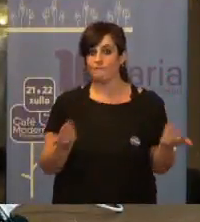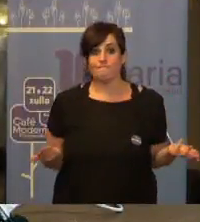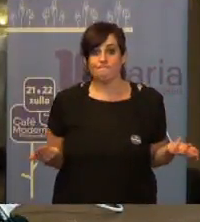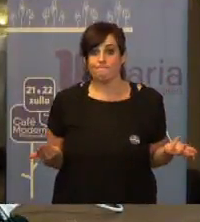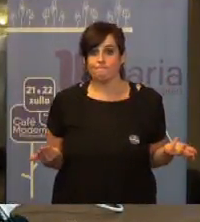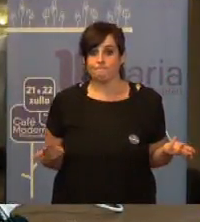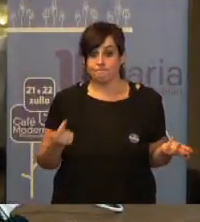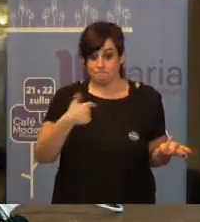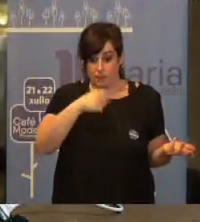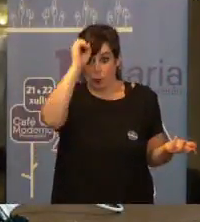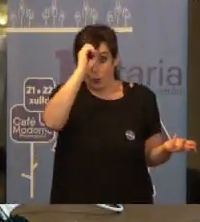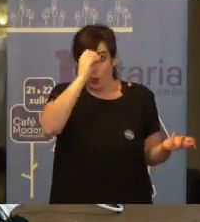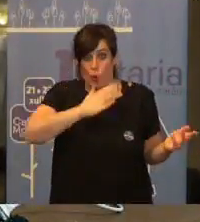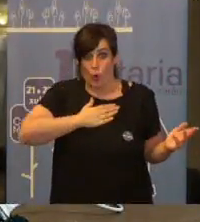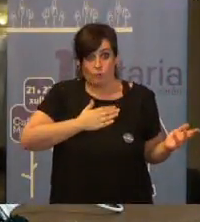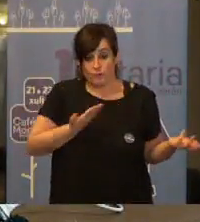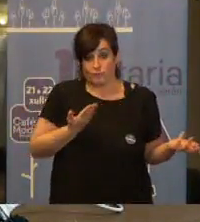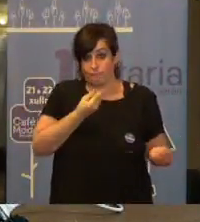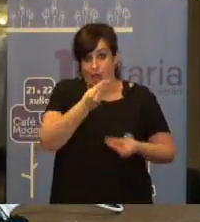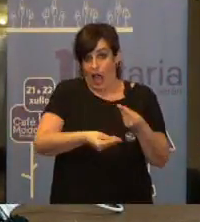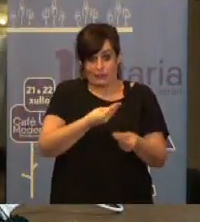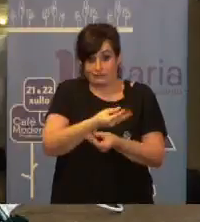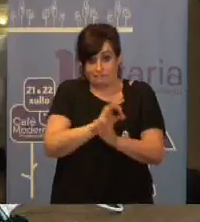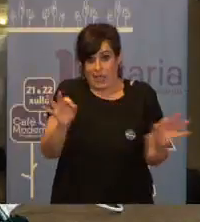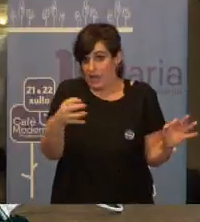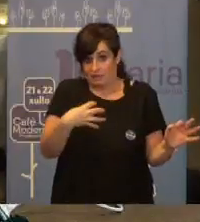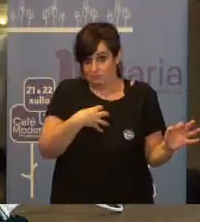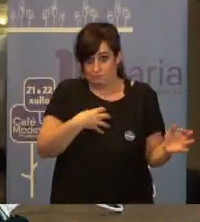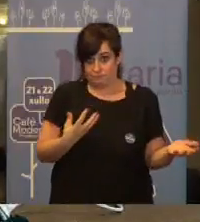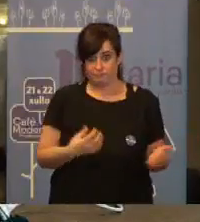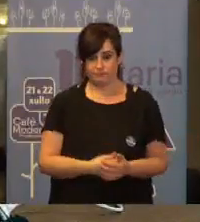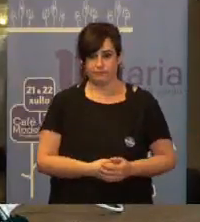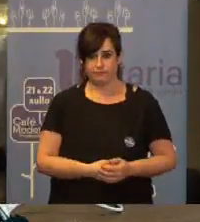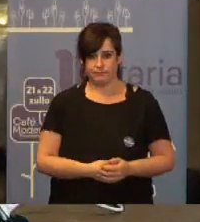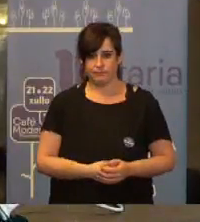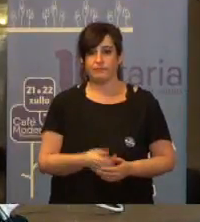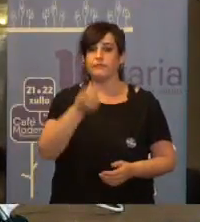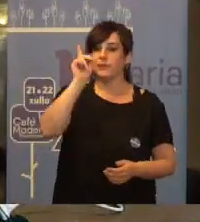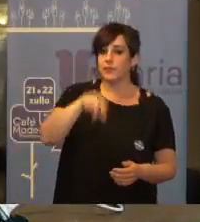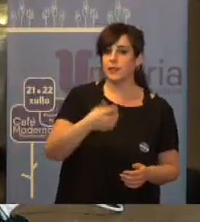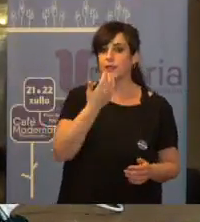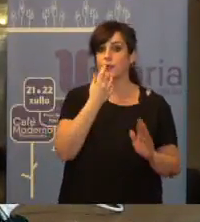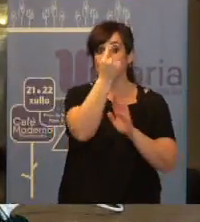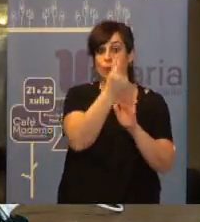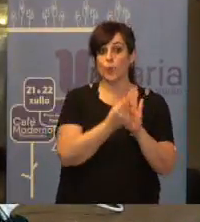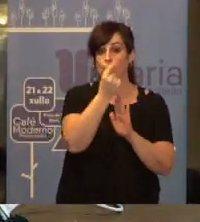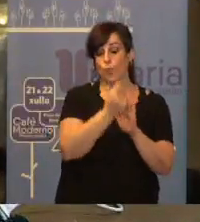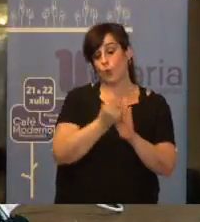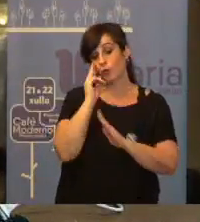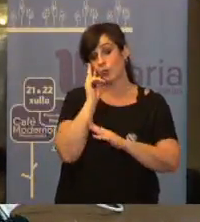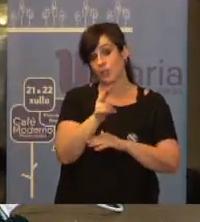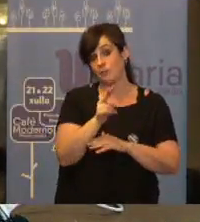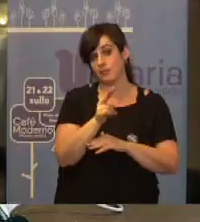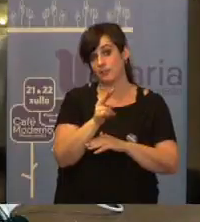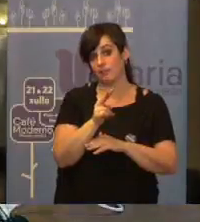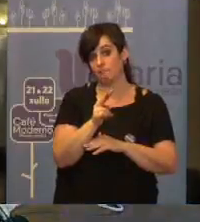na minha opinión, non hai nada que facer. En ese sentido, creo que non axudan demasiado os puntos de vista que plantean cousas que son imposibles.